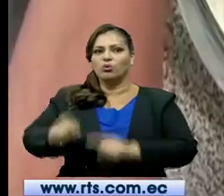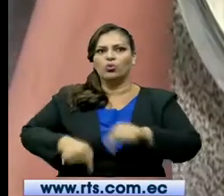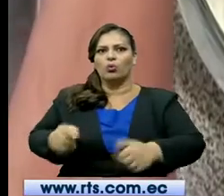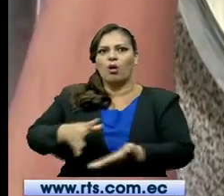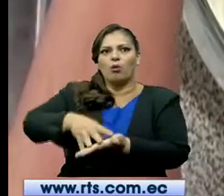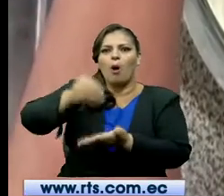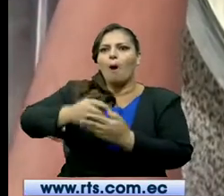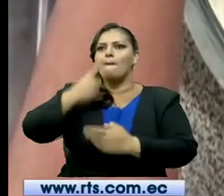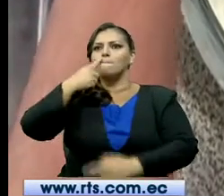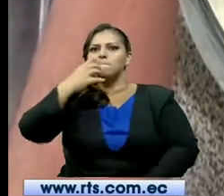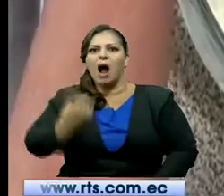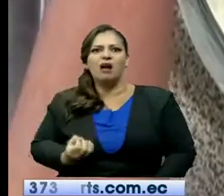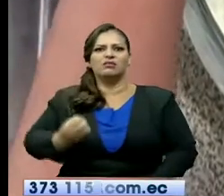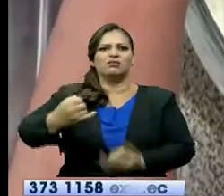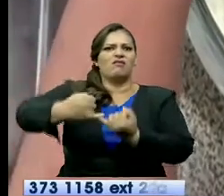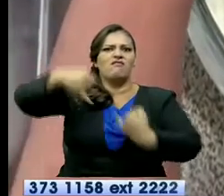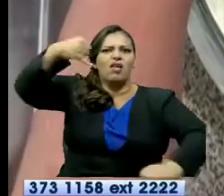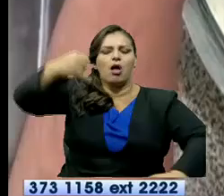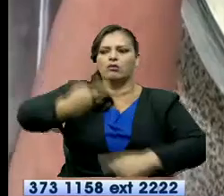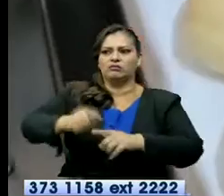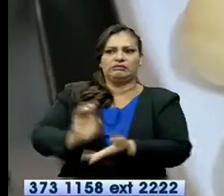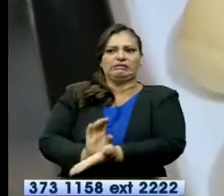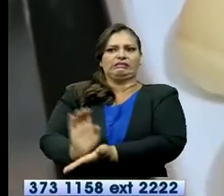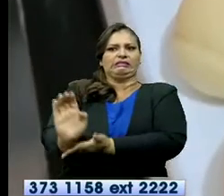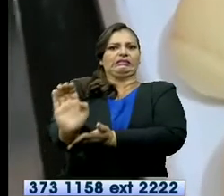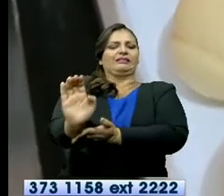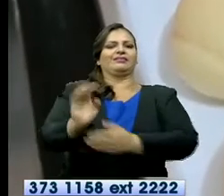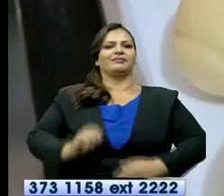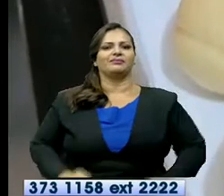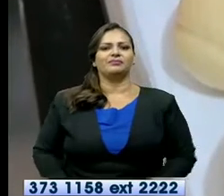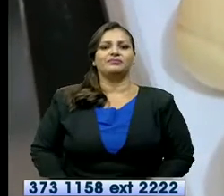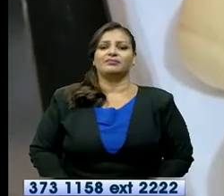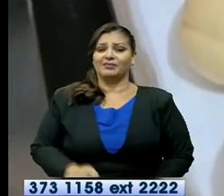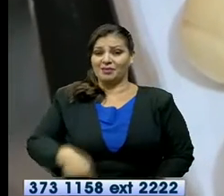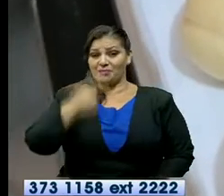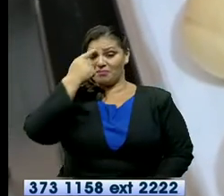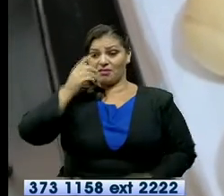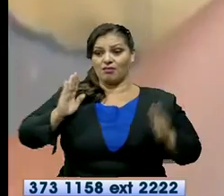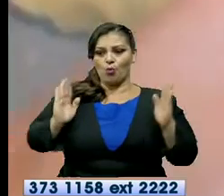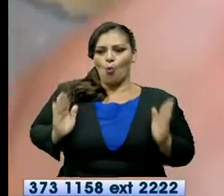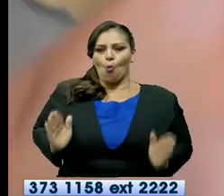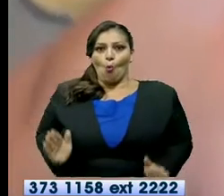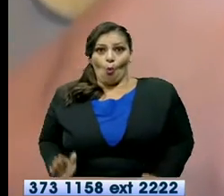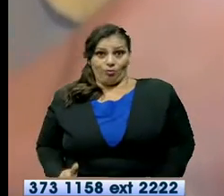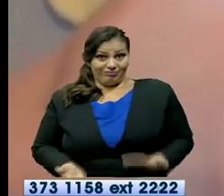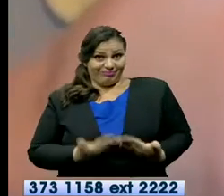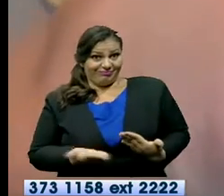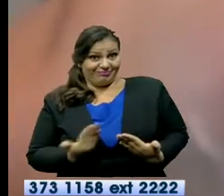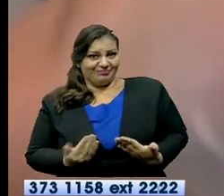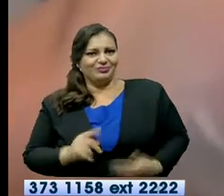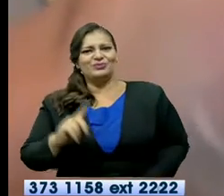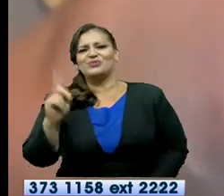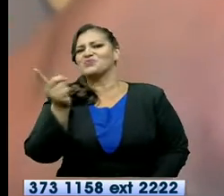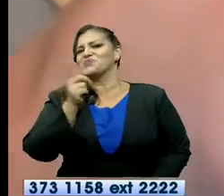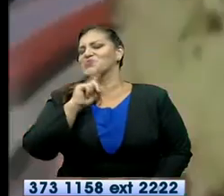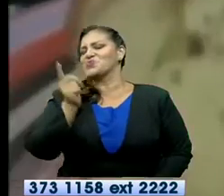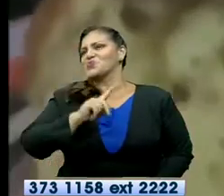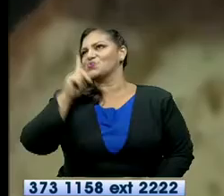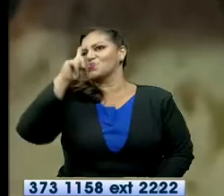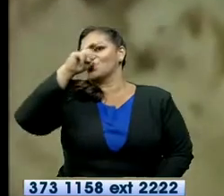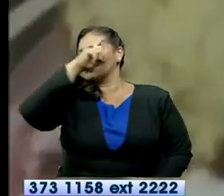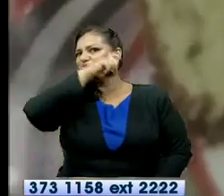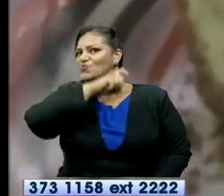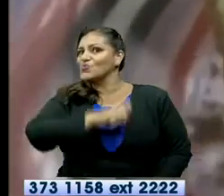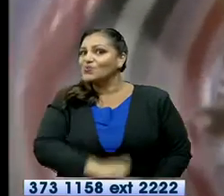como el alimento que evitan al momento de perder peso. Algo que no es fácil, pues la dieta latina tiene a la harina como protagonista y no es tan